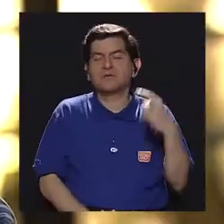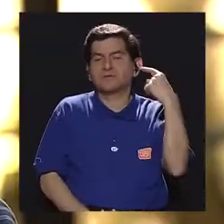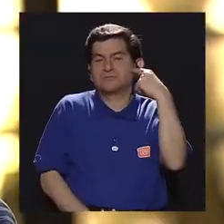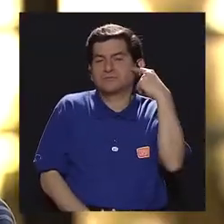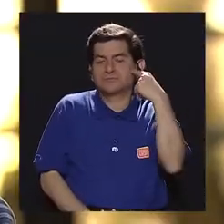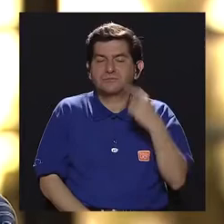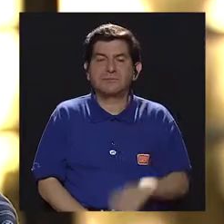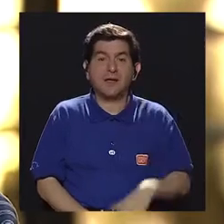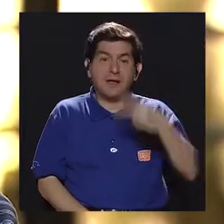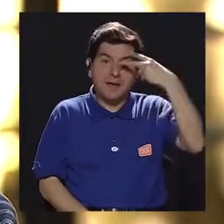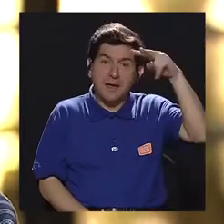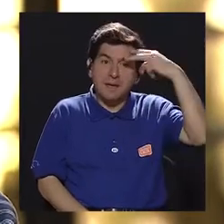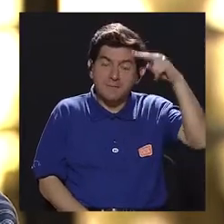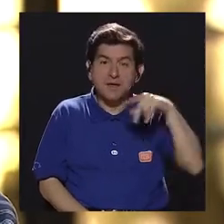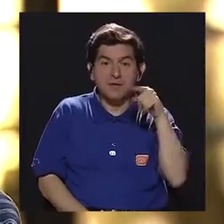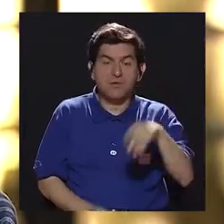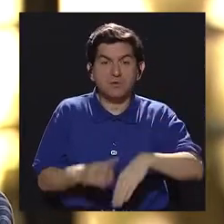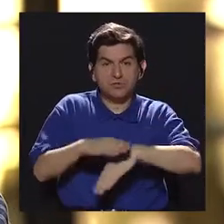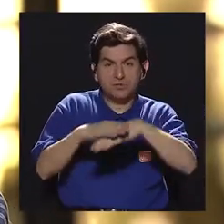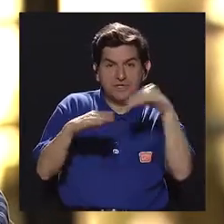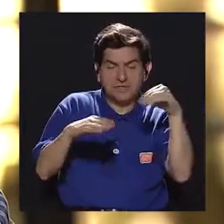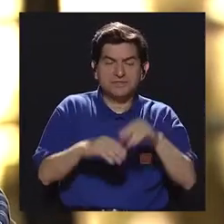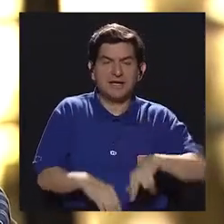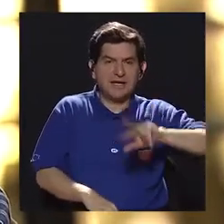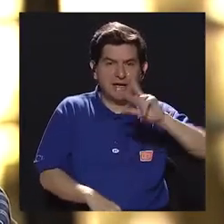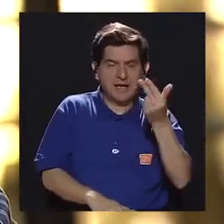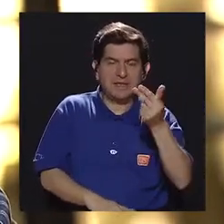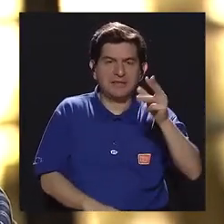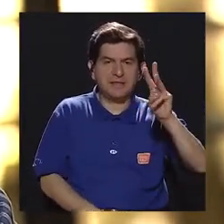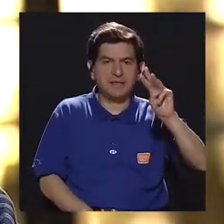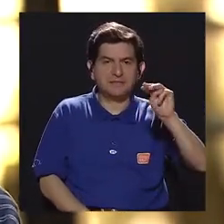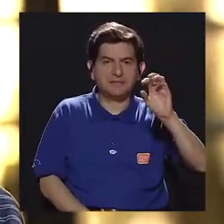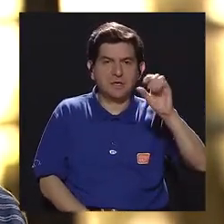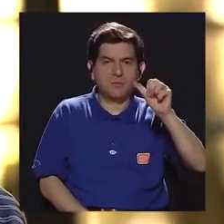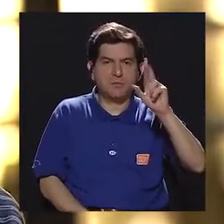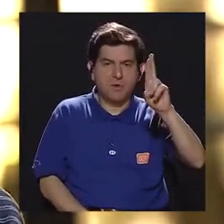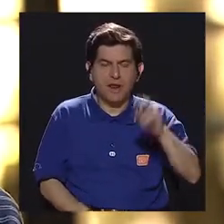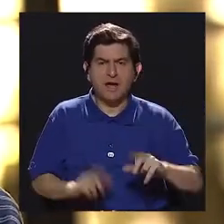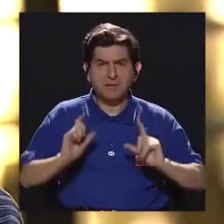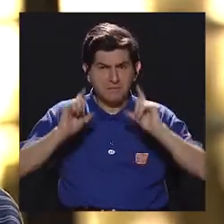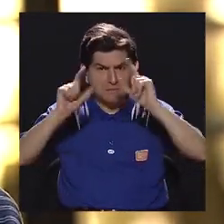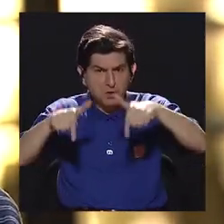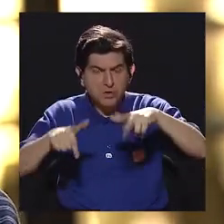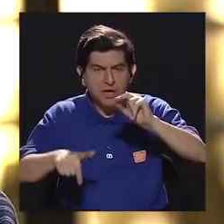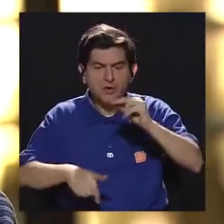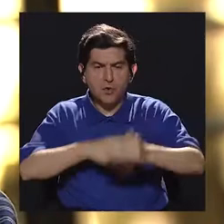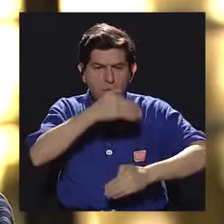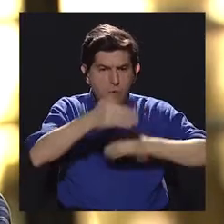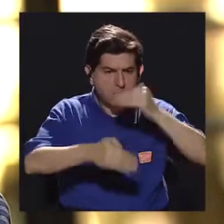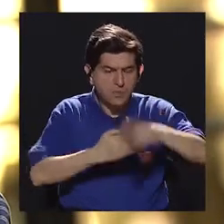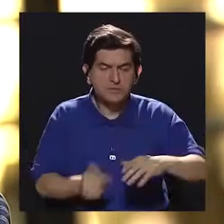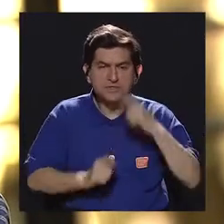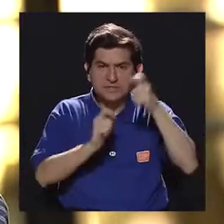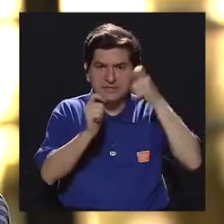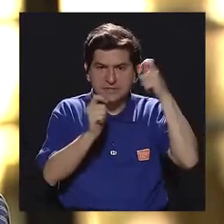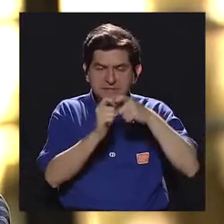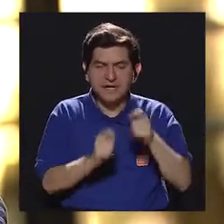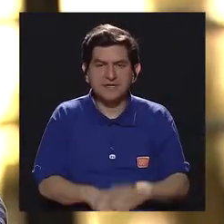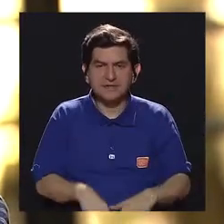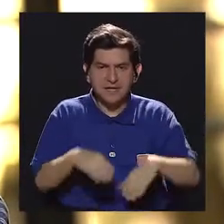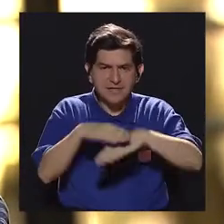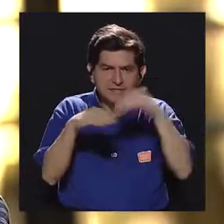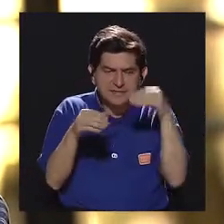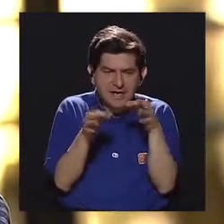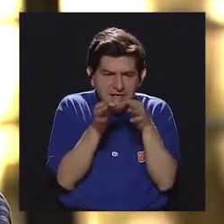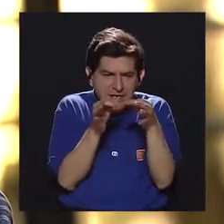como en México, a vos te sacan el tercer molar, pero no para desecharlo, sino que lo procesan de una manera específica,